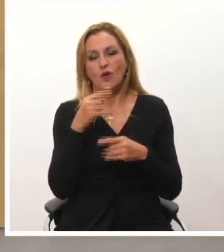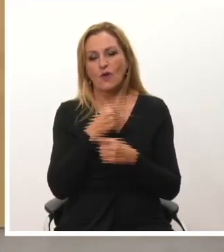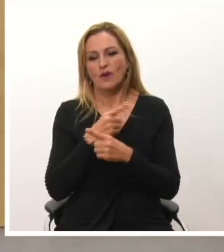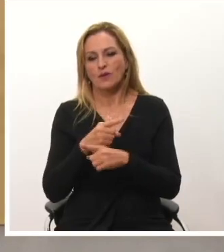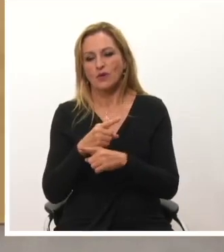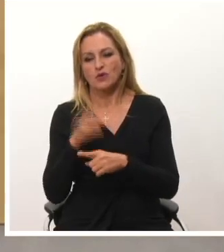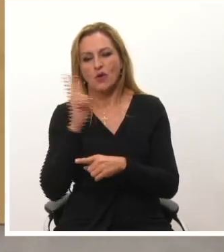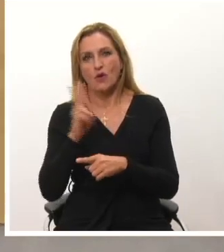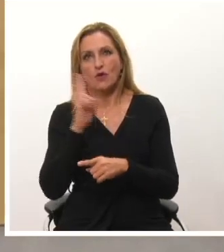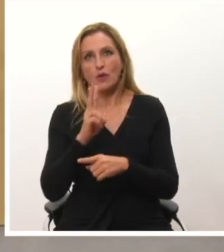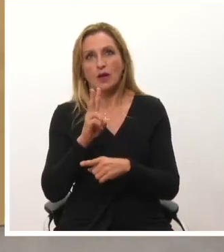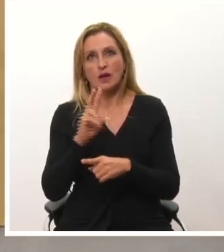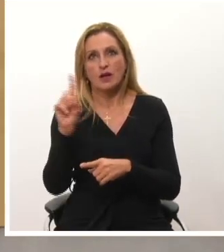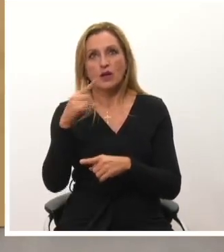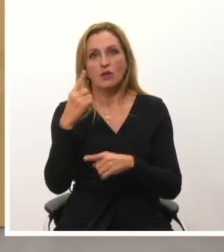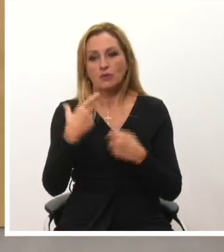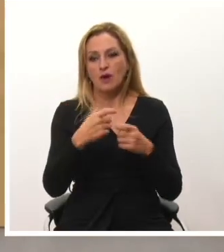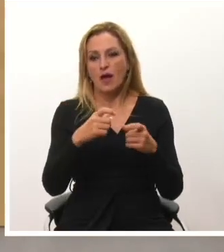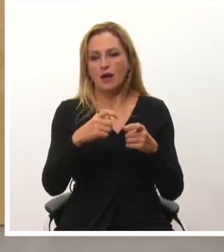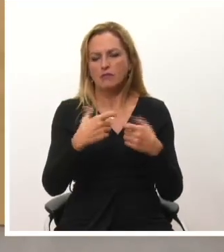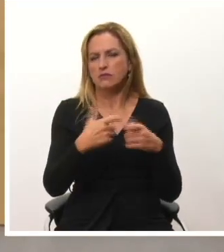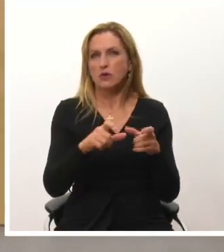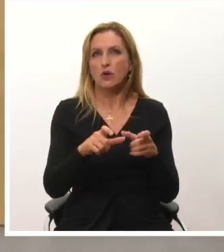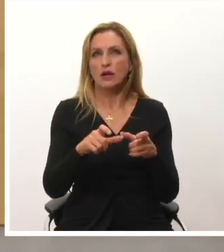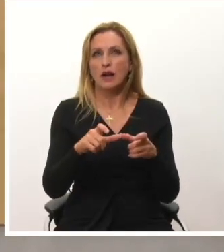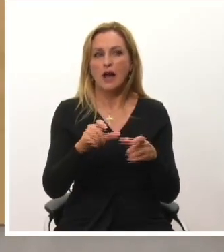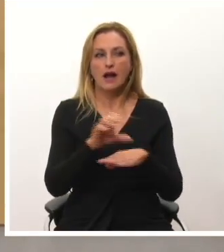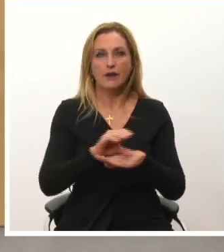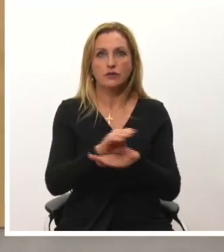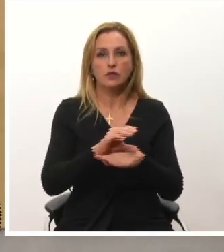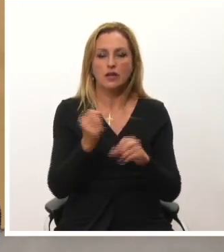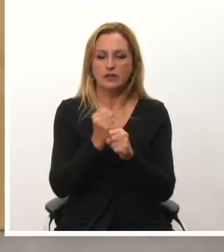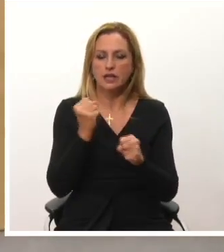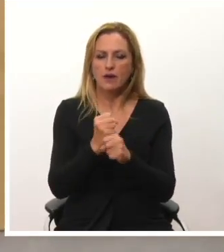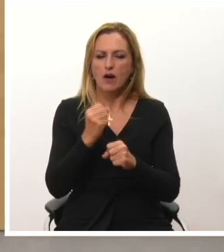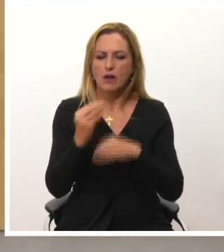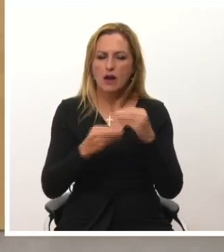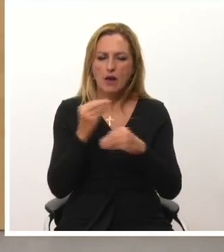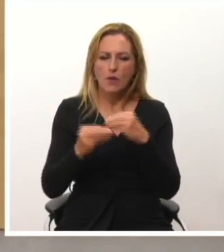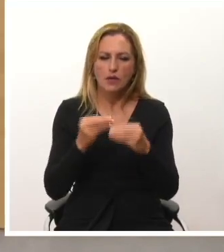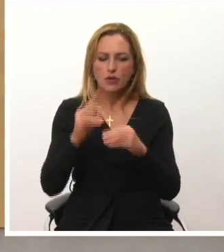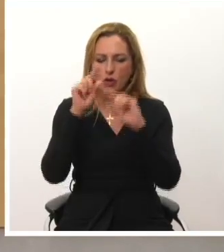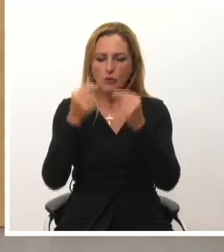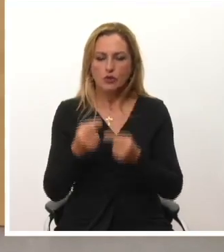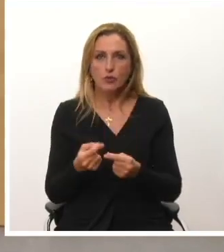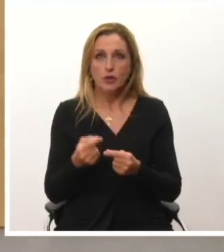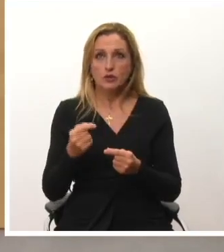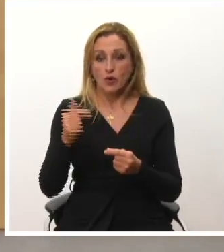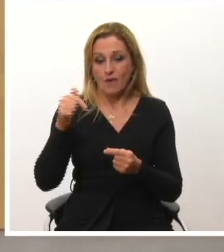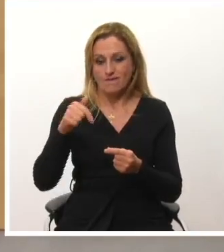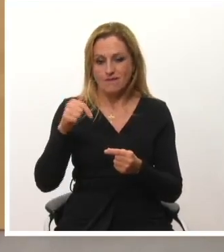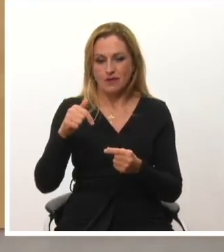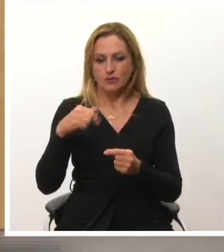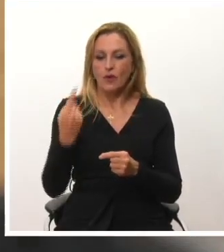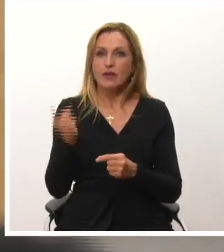en primer lugar Quiero agradecer a la consejera el trabajo que ha realizado en la elaboración de estos de estos presupuestos y sobre todo también